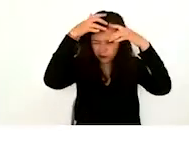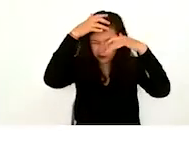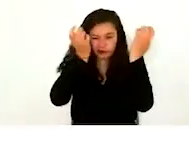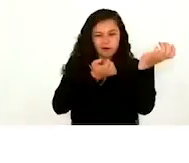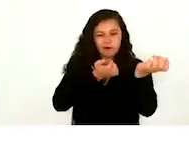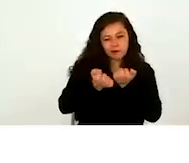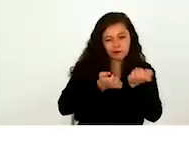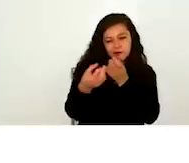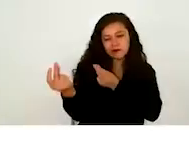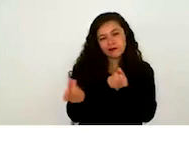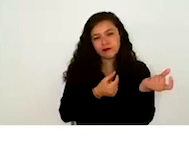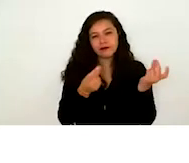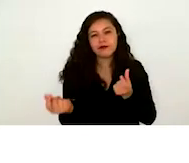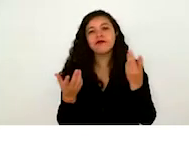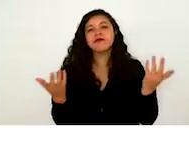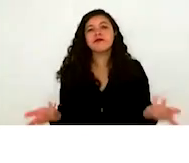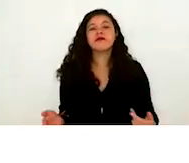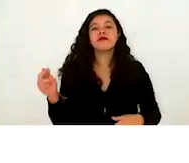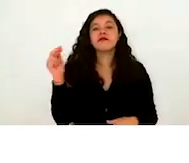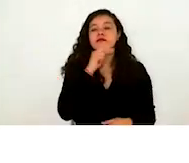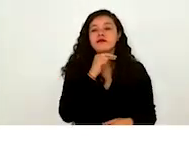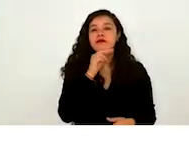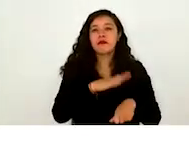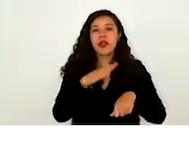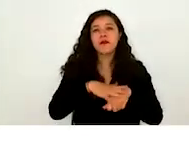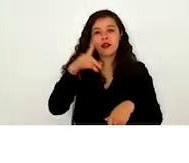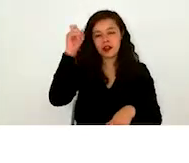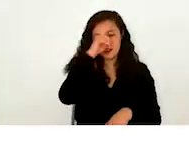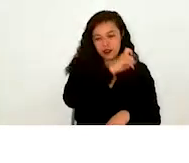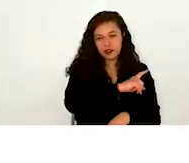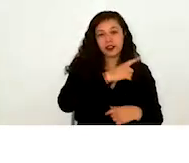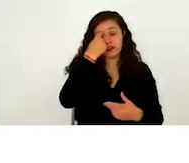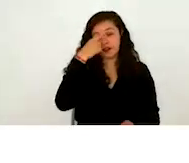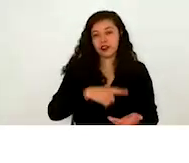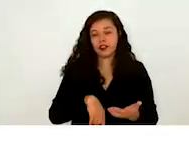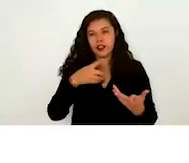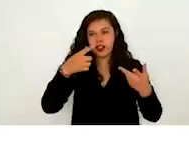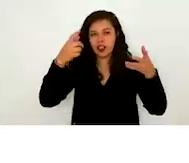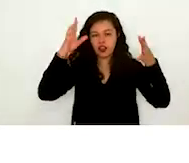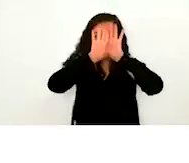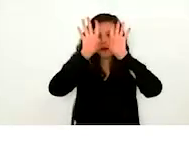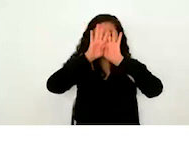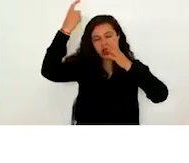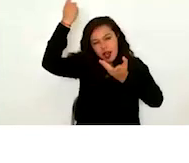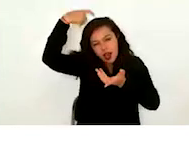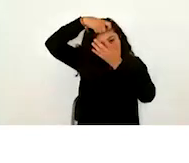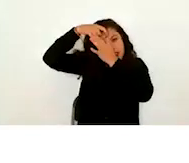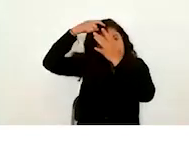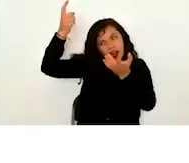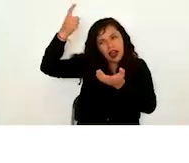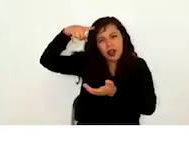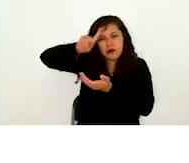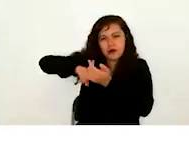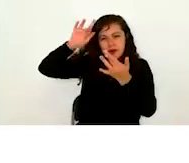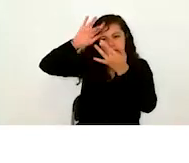y se van volviendo más complejos que crean las neuronas que se llegan a atrofiar por no